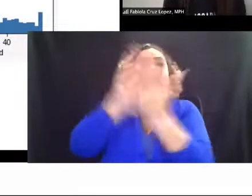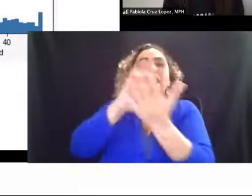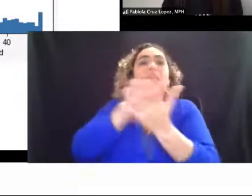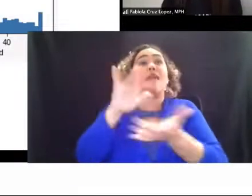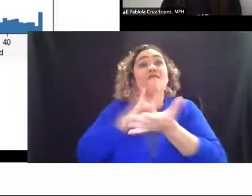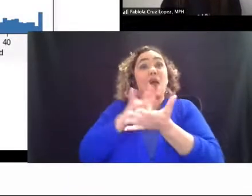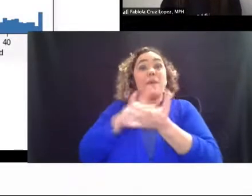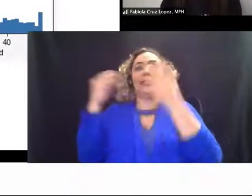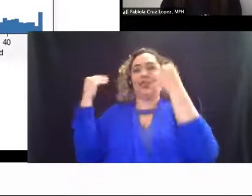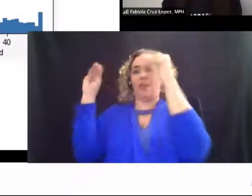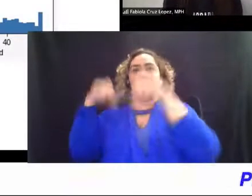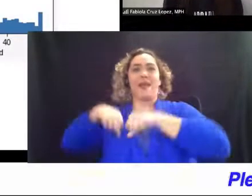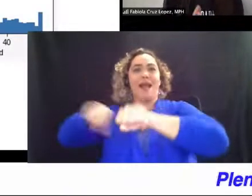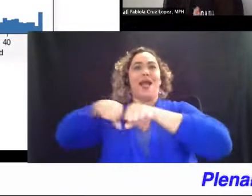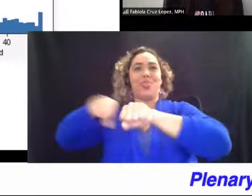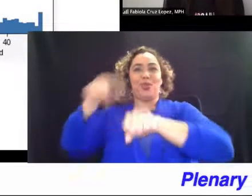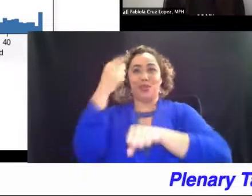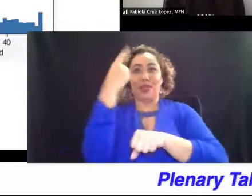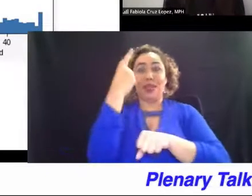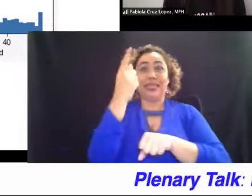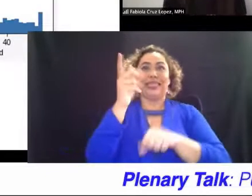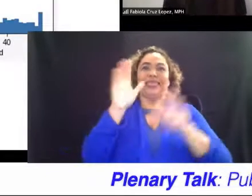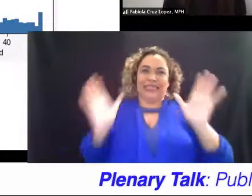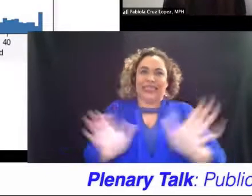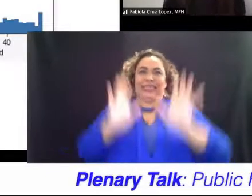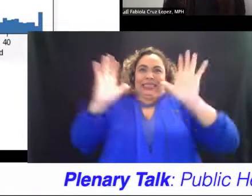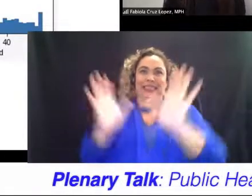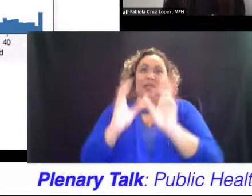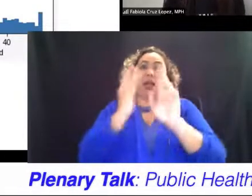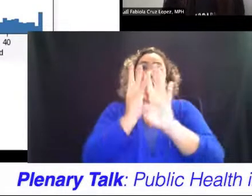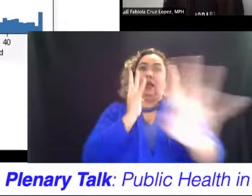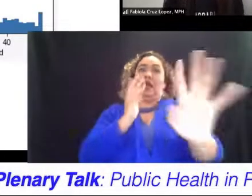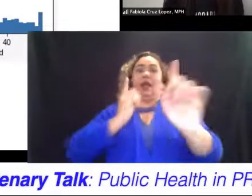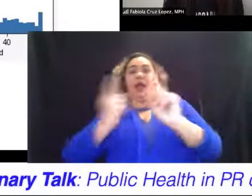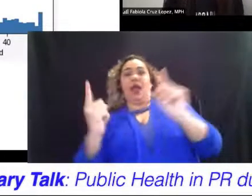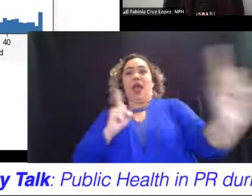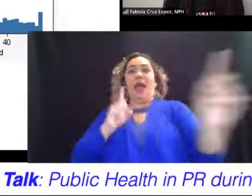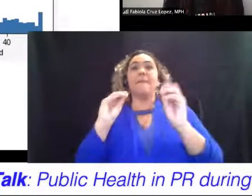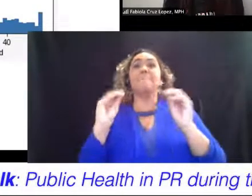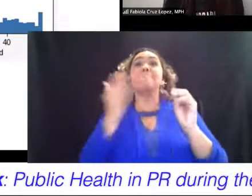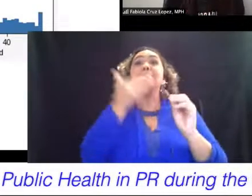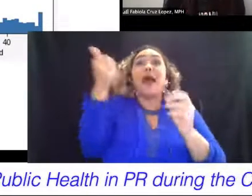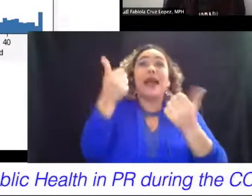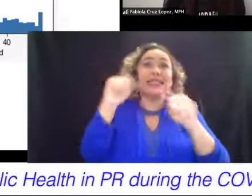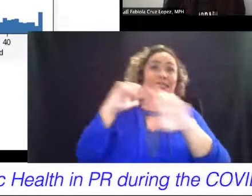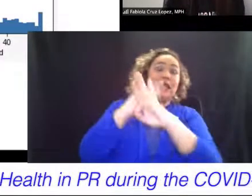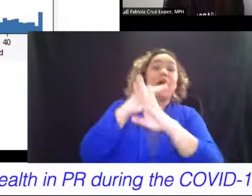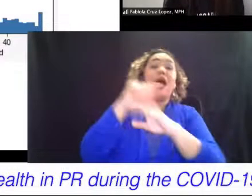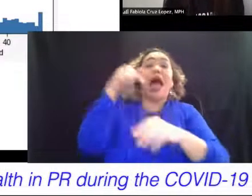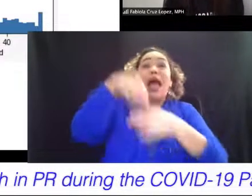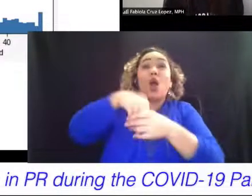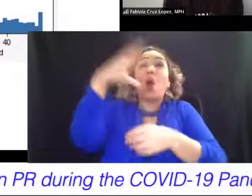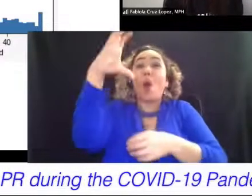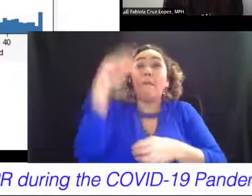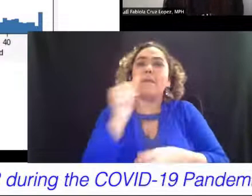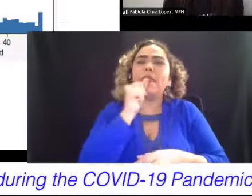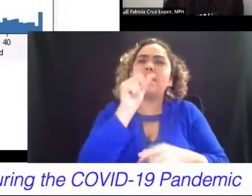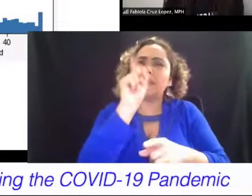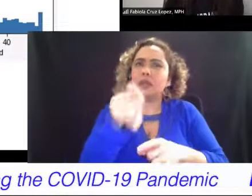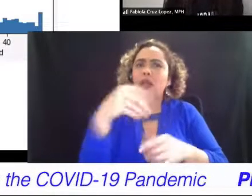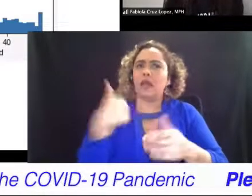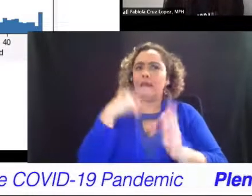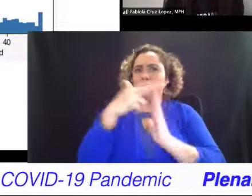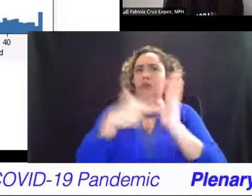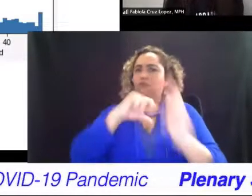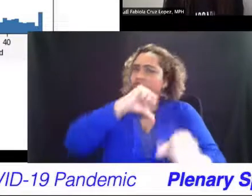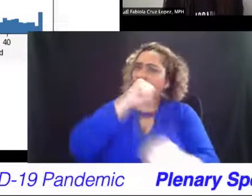son lugares donde hay que promover las medidas de prevención, pero más allá de promover estas empresas privadas, hay que desarrollar políticas